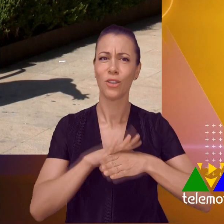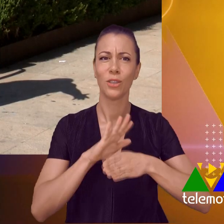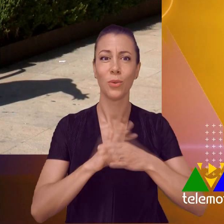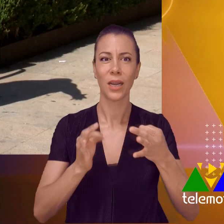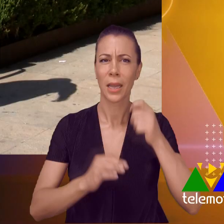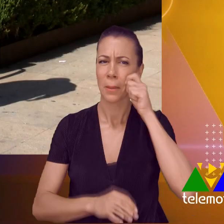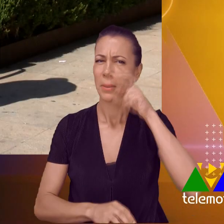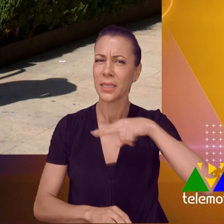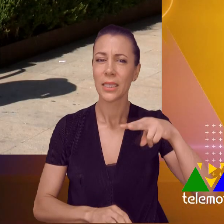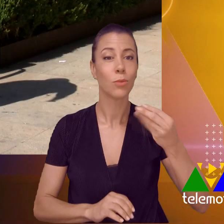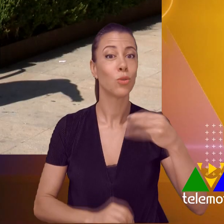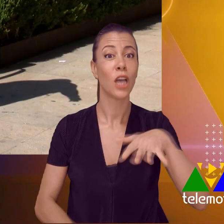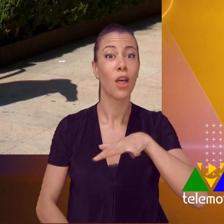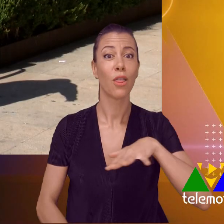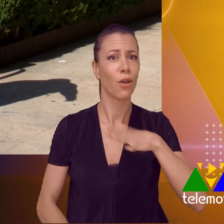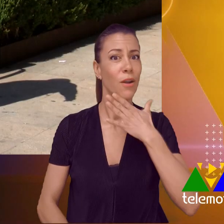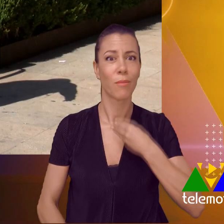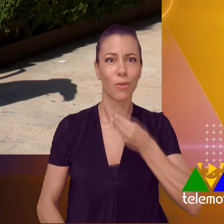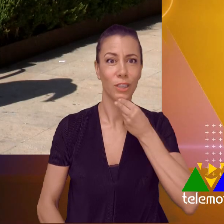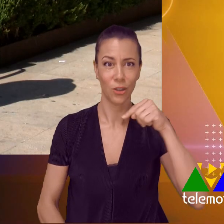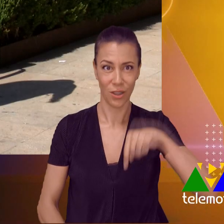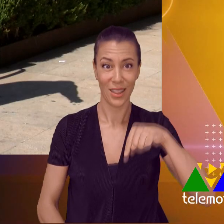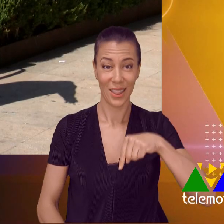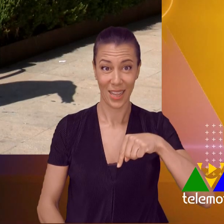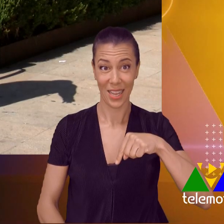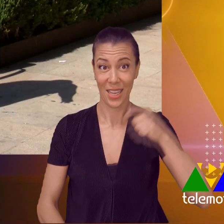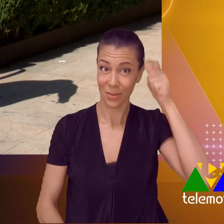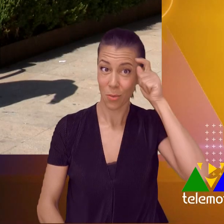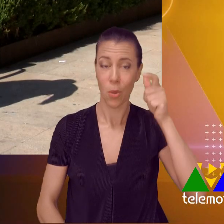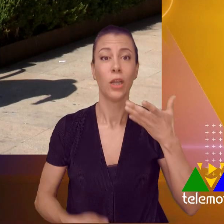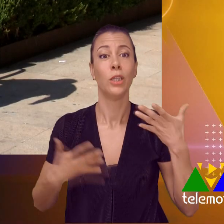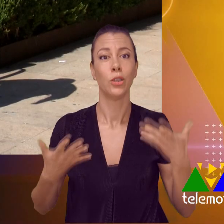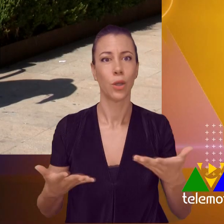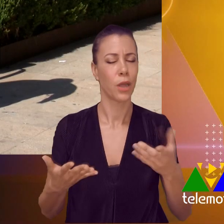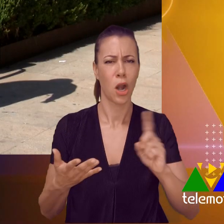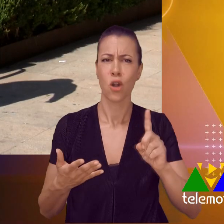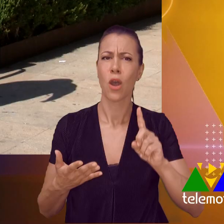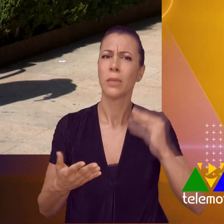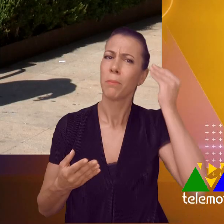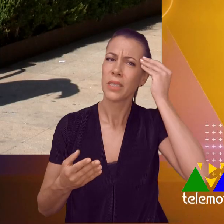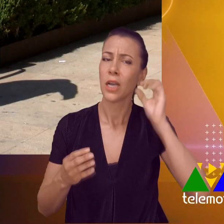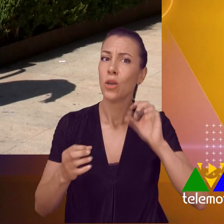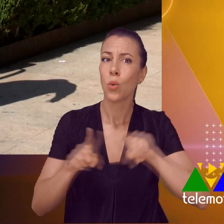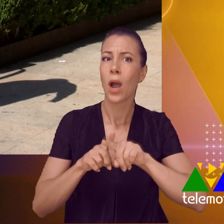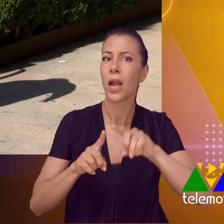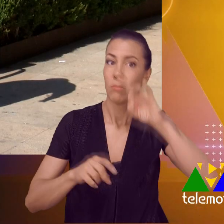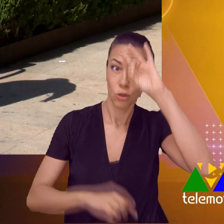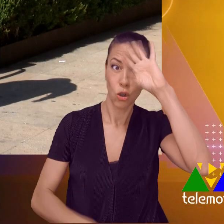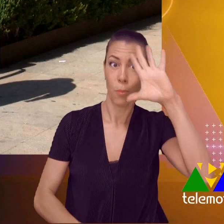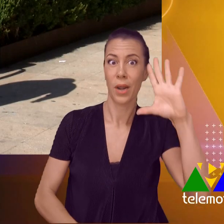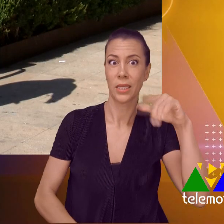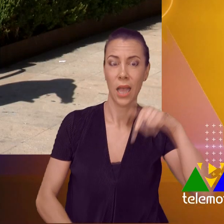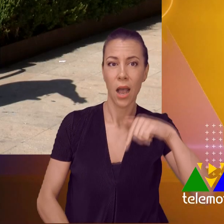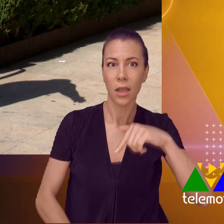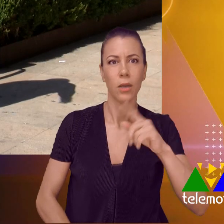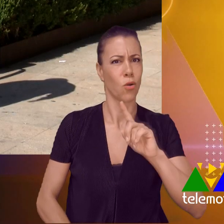visitando tantos lugares hermosísimos de nuestro municipio. No es ninguna sorpresa que estamos en este lugar emblemático de nuestro